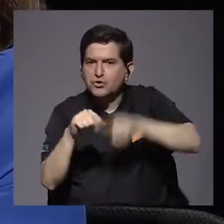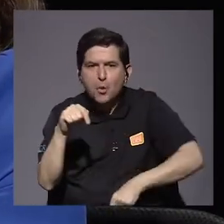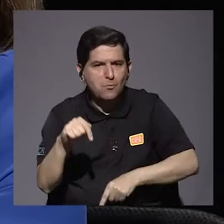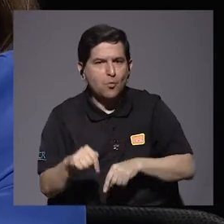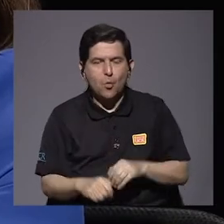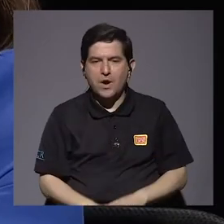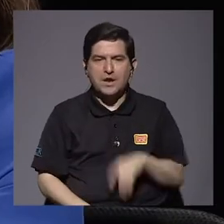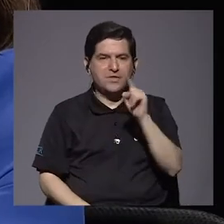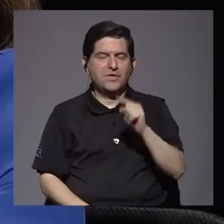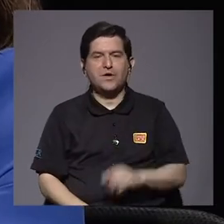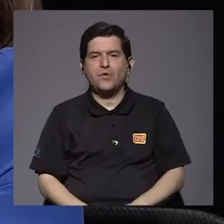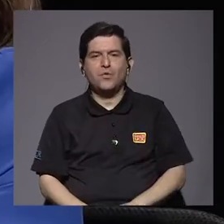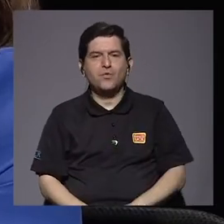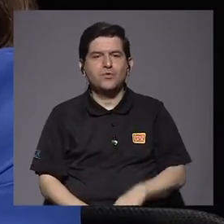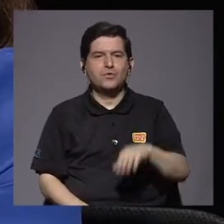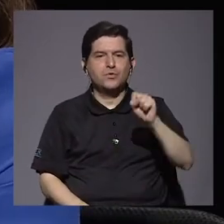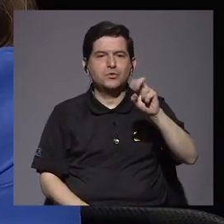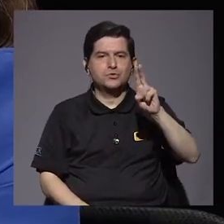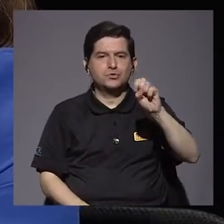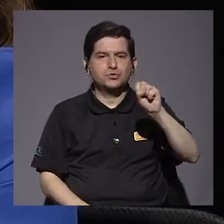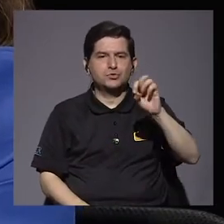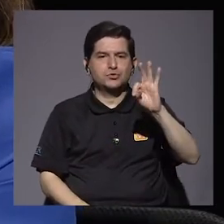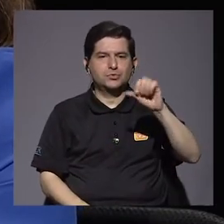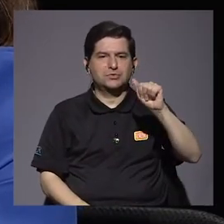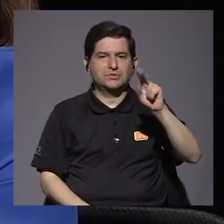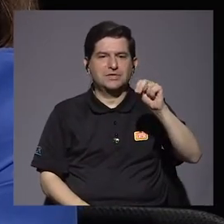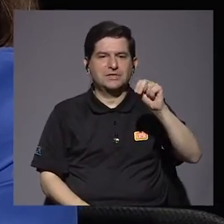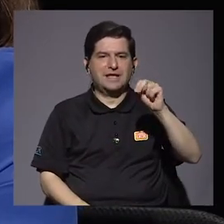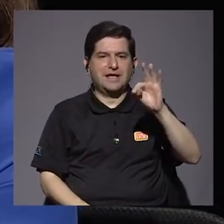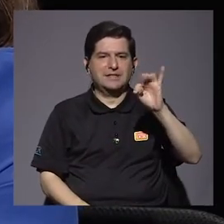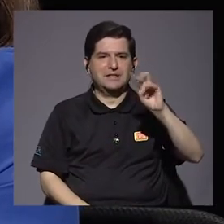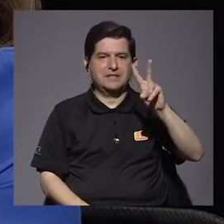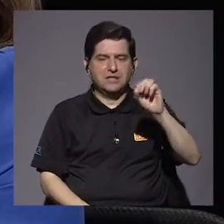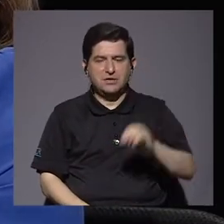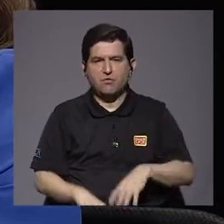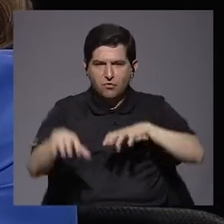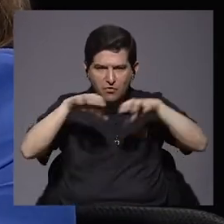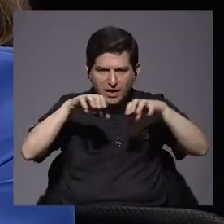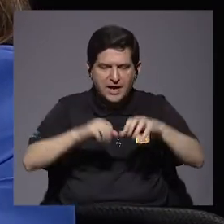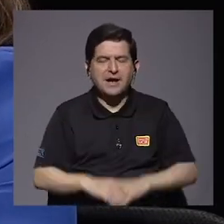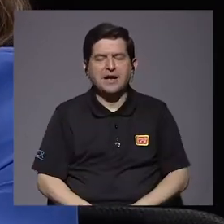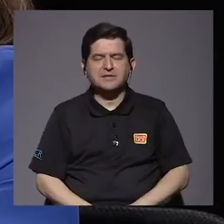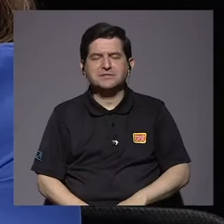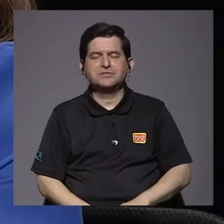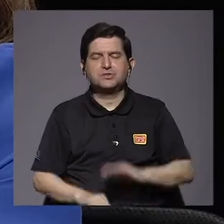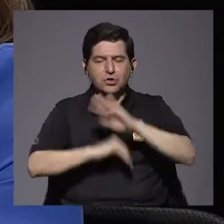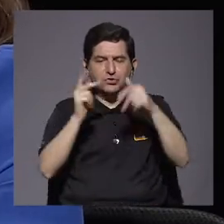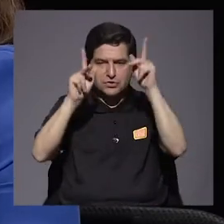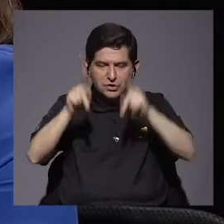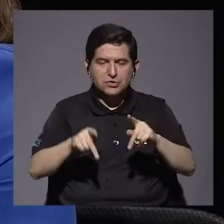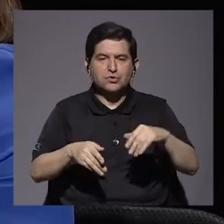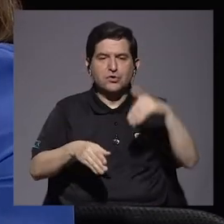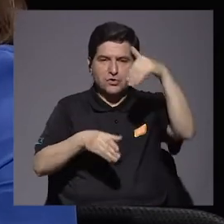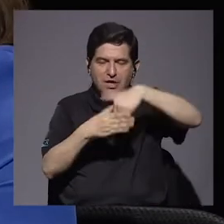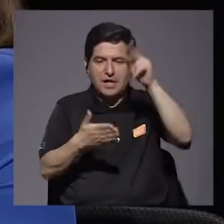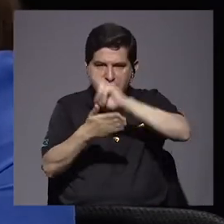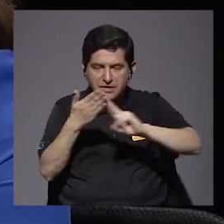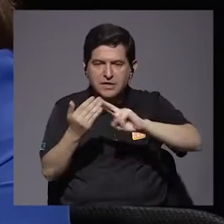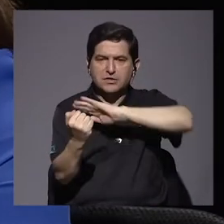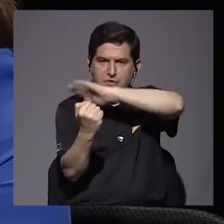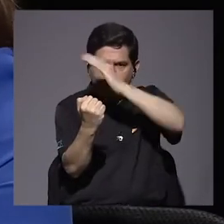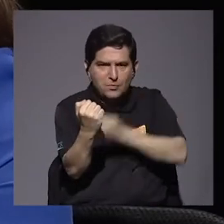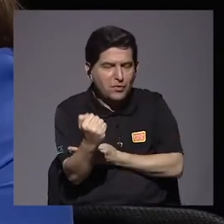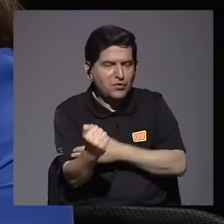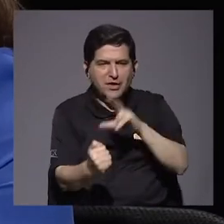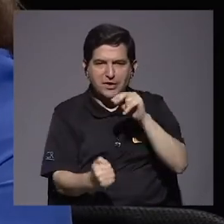un sustantivo. En la acción política de cualquier persona y en la acción universitaria, el término poder no es